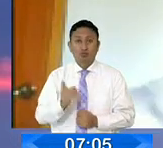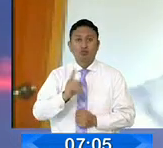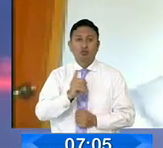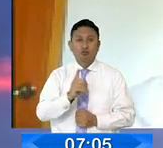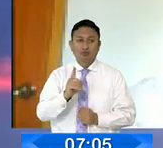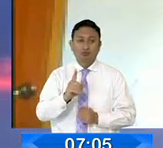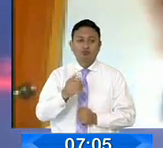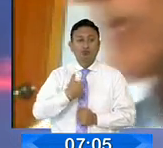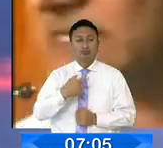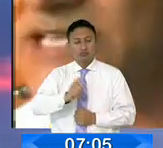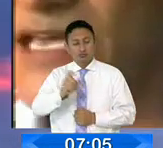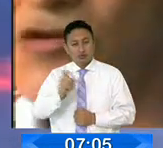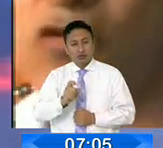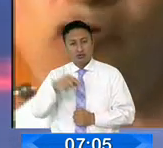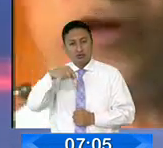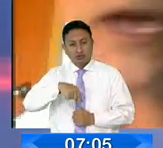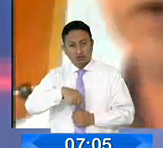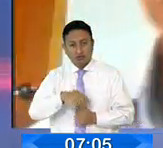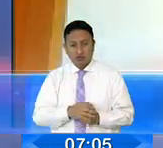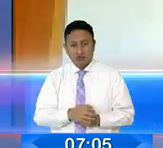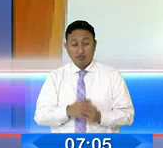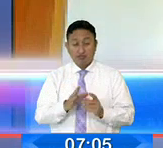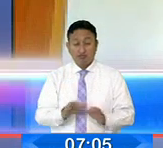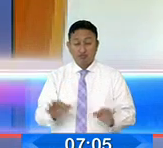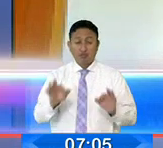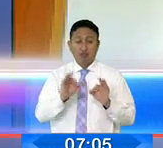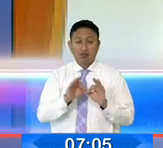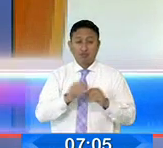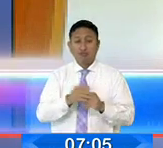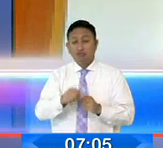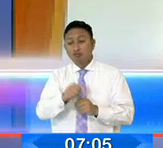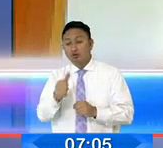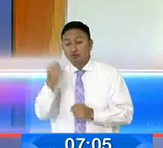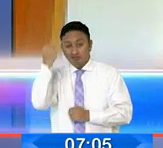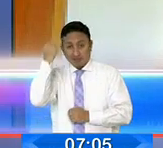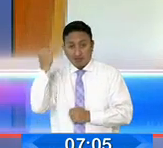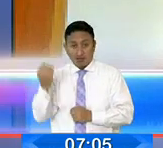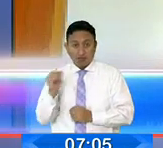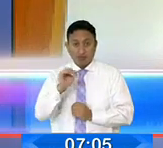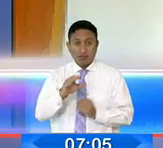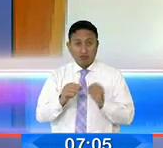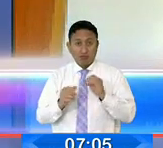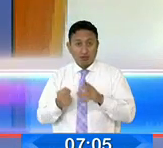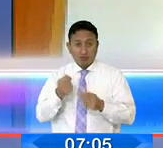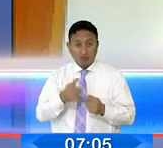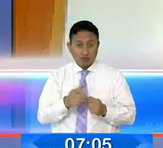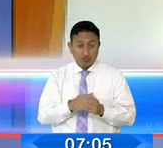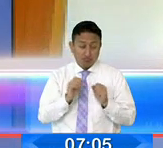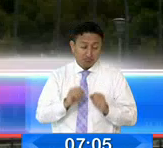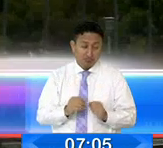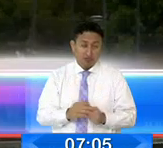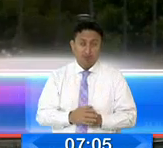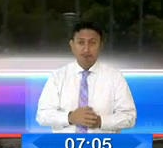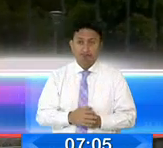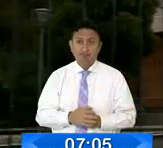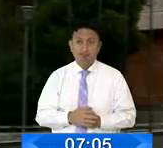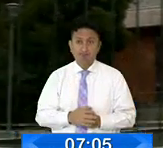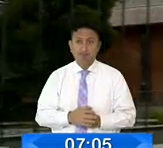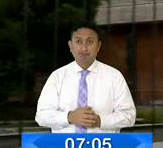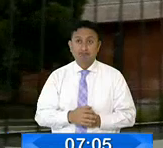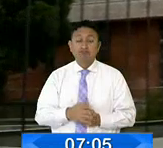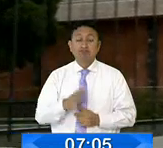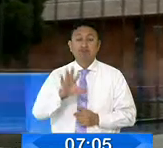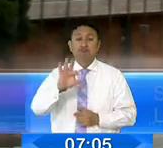Es necesario que se incluyan varias aportaciones que se han hecho. A pesar de ello, los